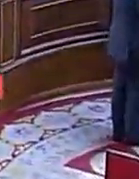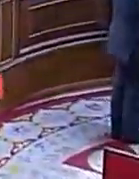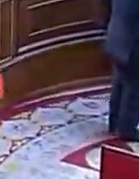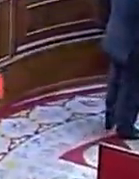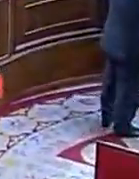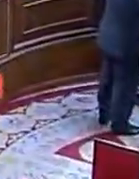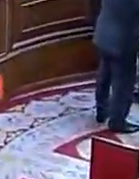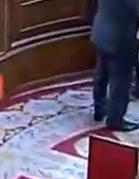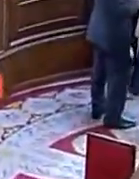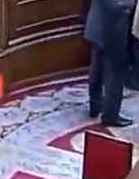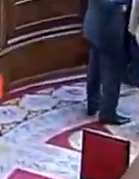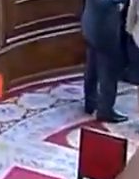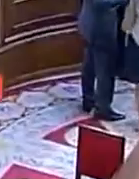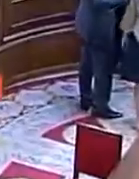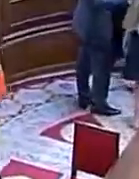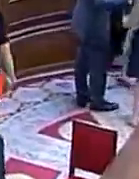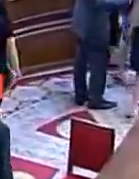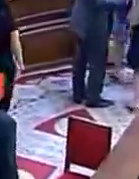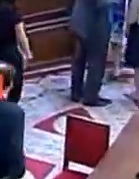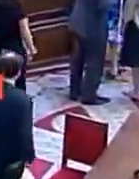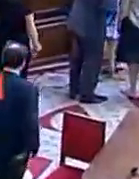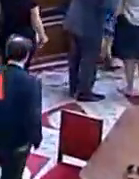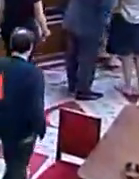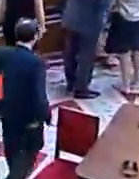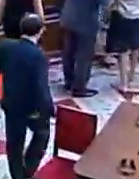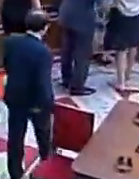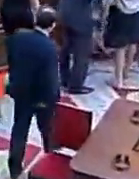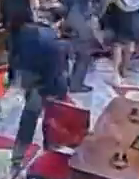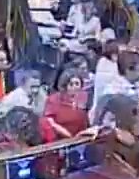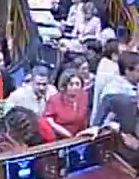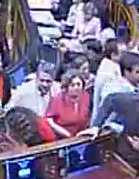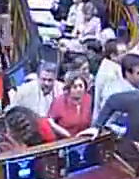sábado en Barcelona. Por favor, tomen asiento.